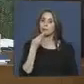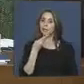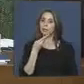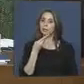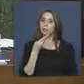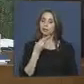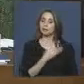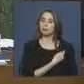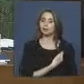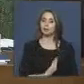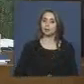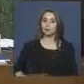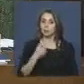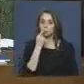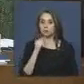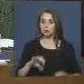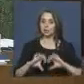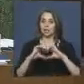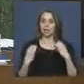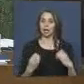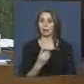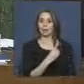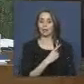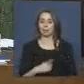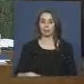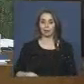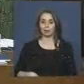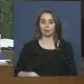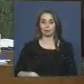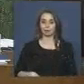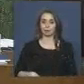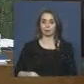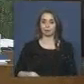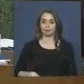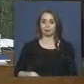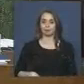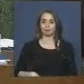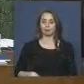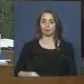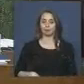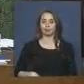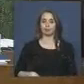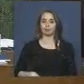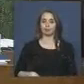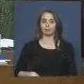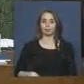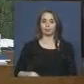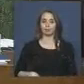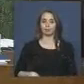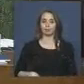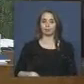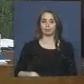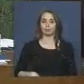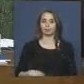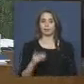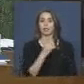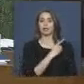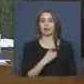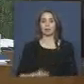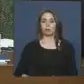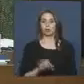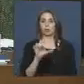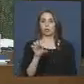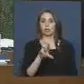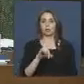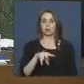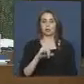El Presidente de la Cámara de Diputados, Diputado Espinosa. Muchas